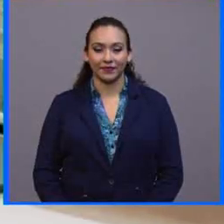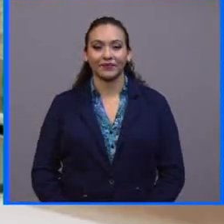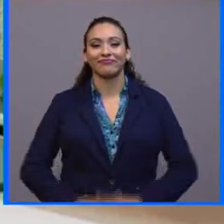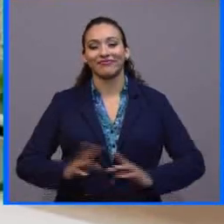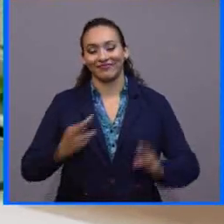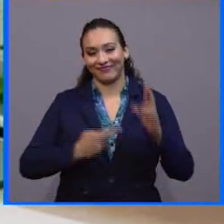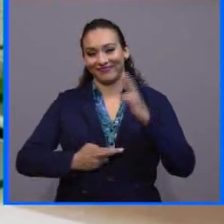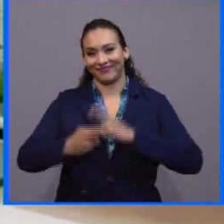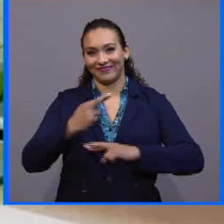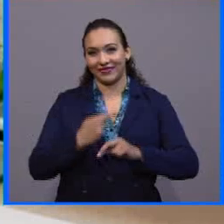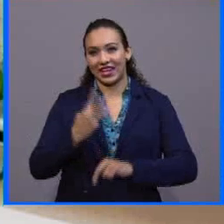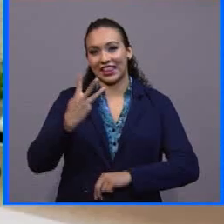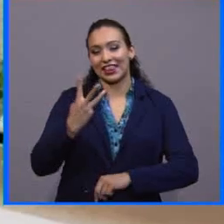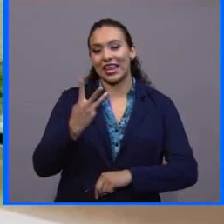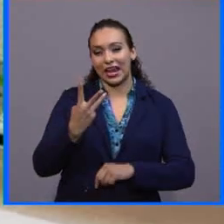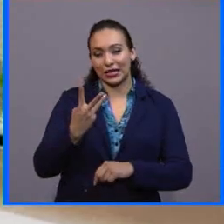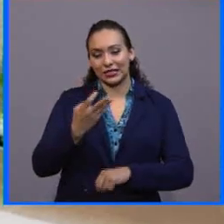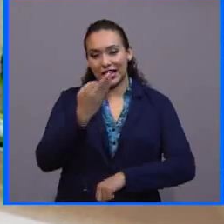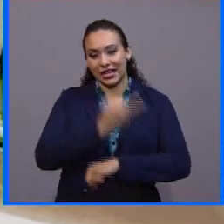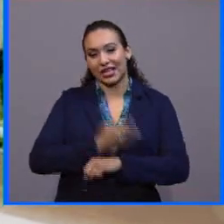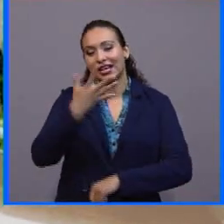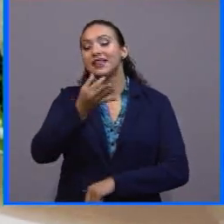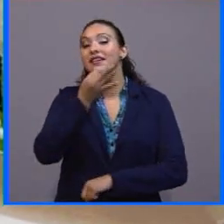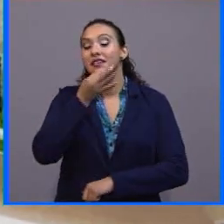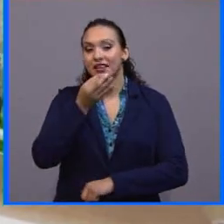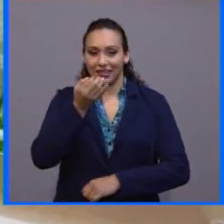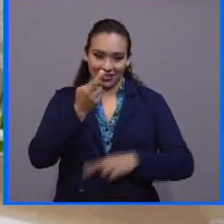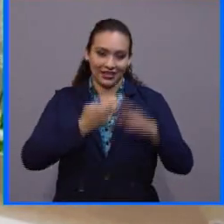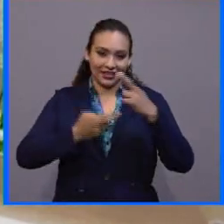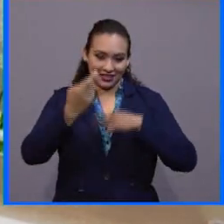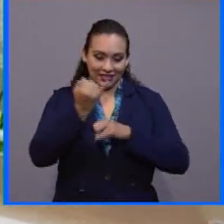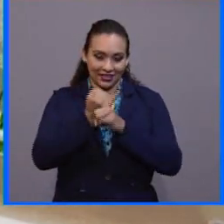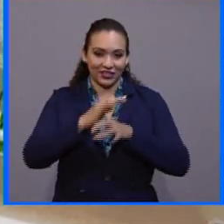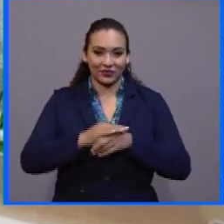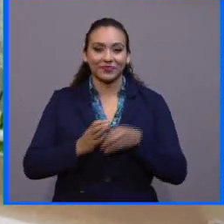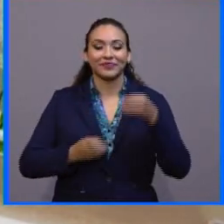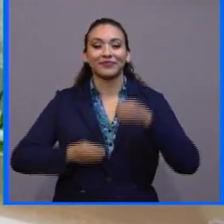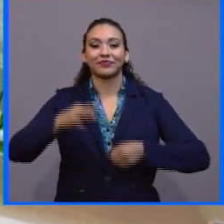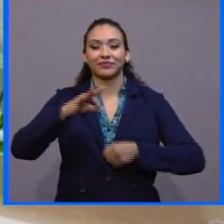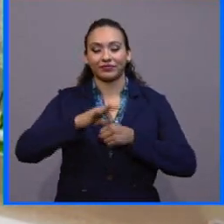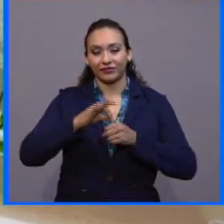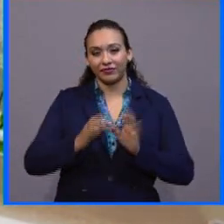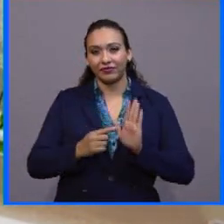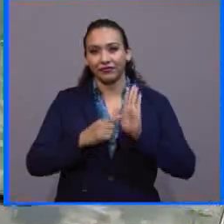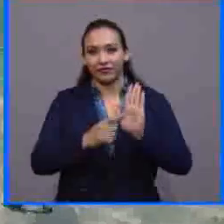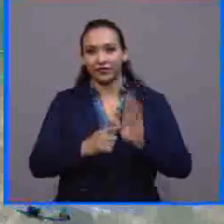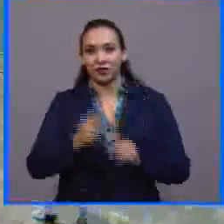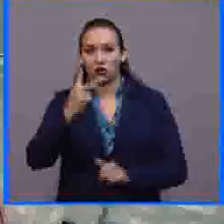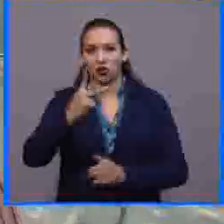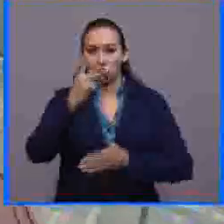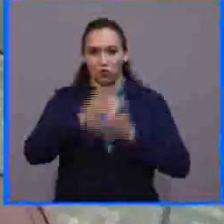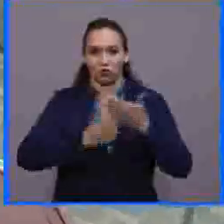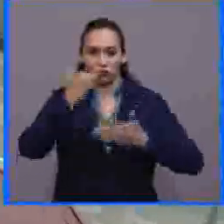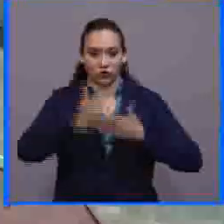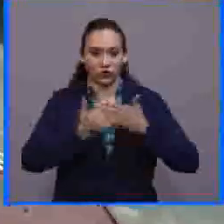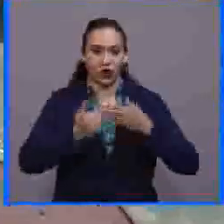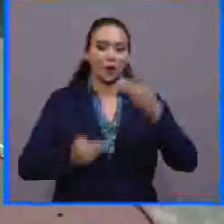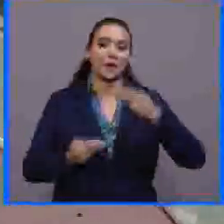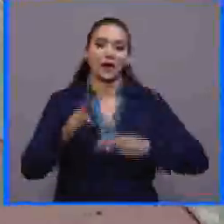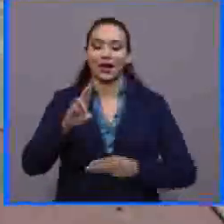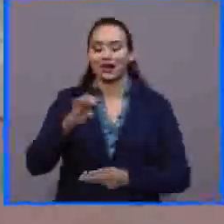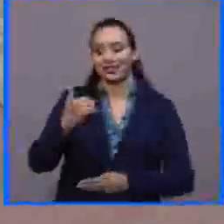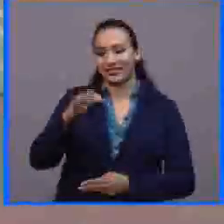Diez minutos después de las 3 de la tarde, vámonos con más información. El Tribunal Electoral dio a conocer 2 proyectos del magistrado Reyes